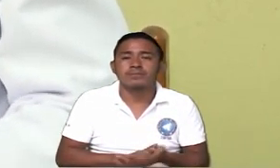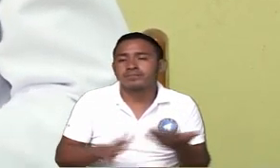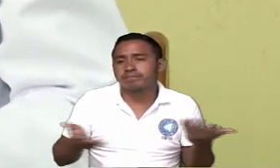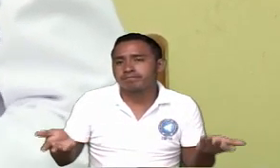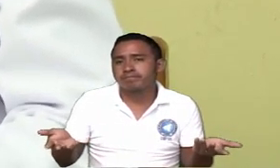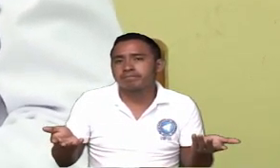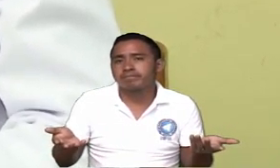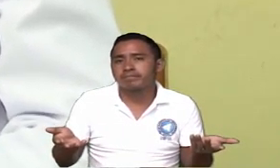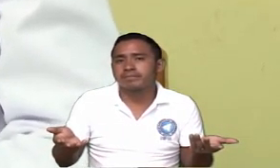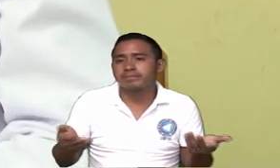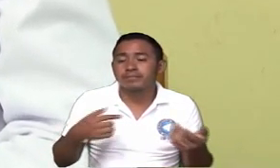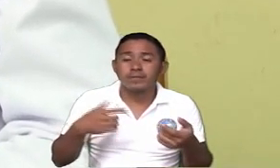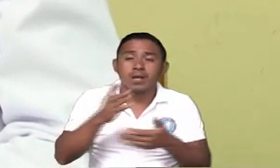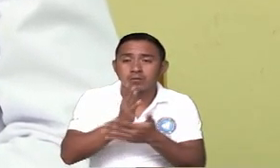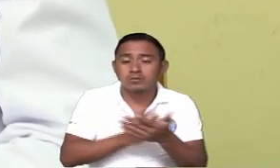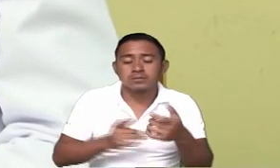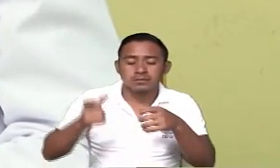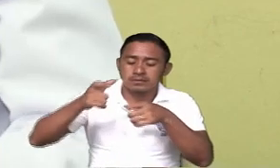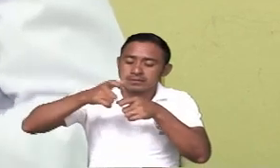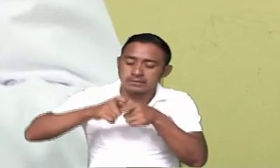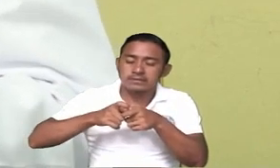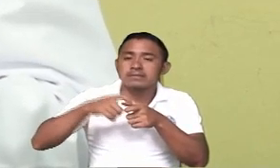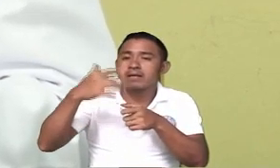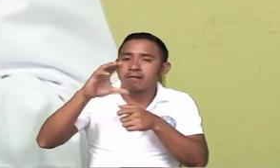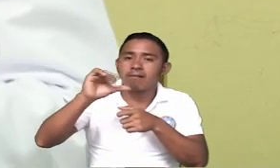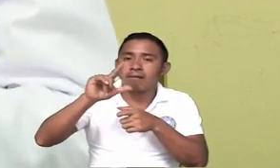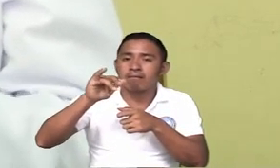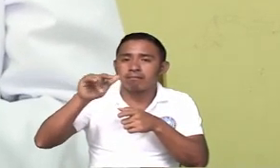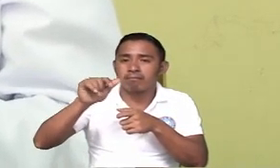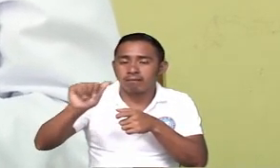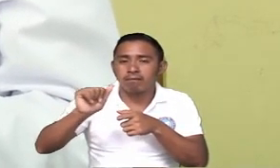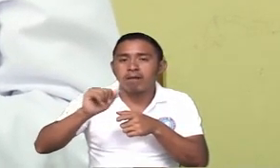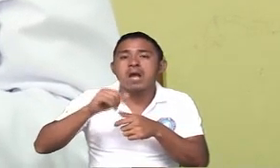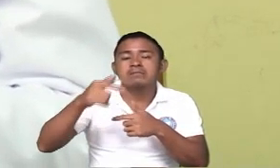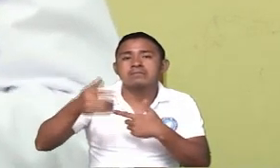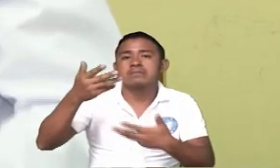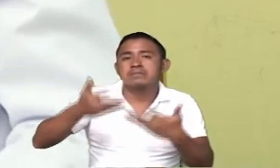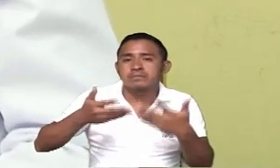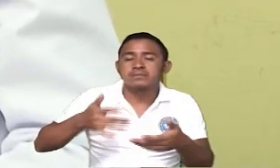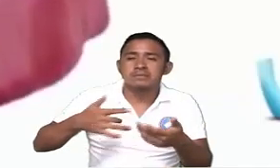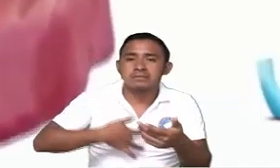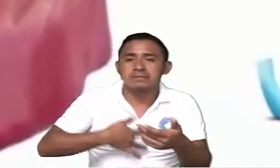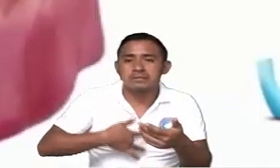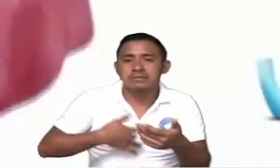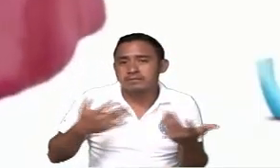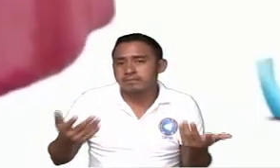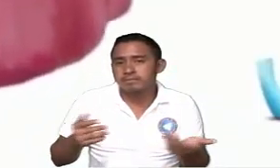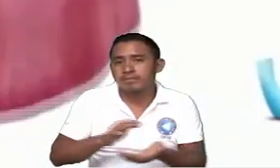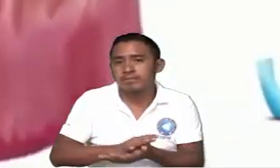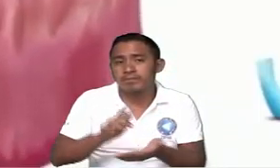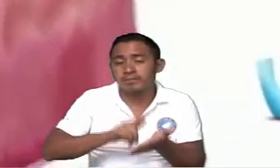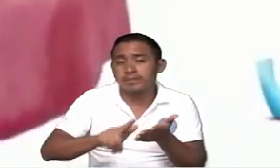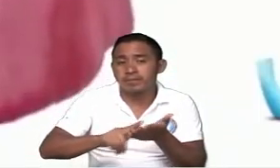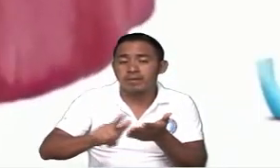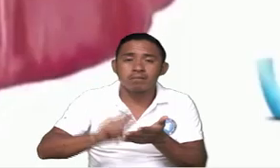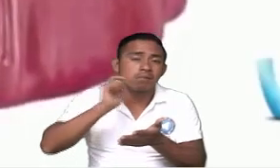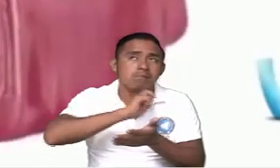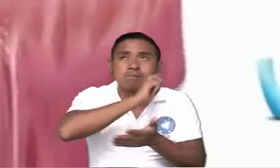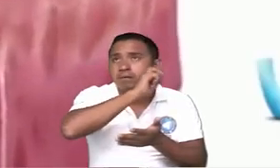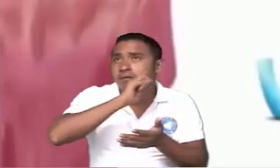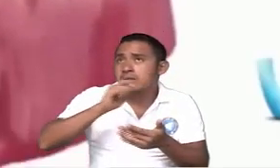algunas calzas, esto quiere decir que probablemente haya que hacer una limpieza bucal, ya